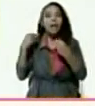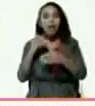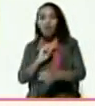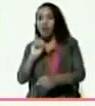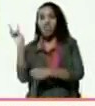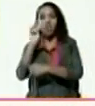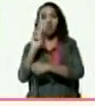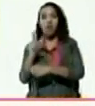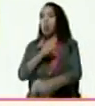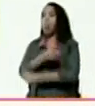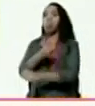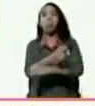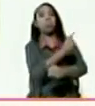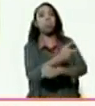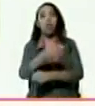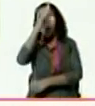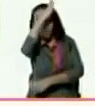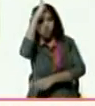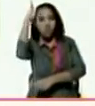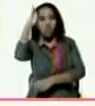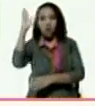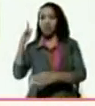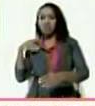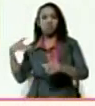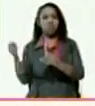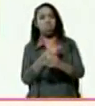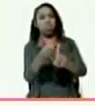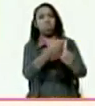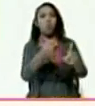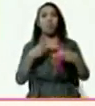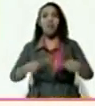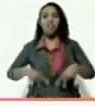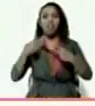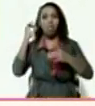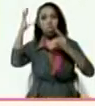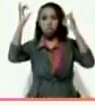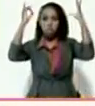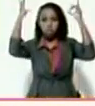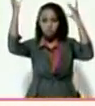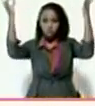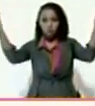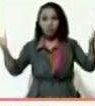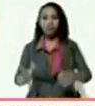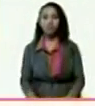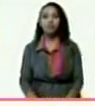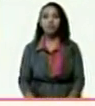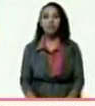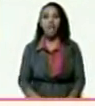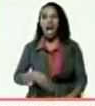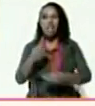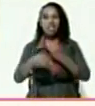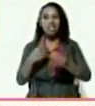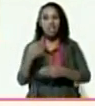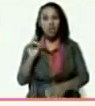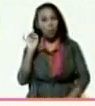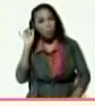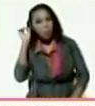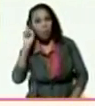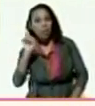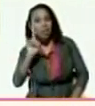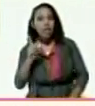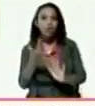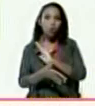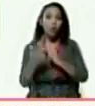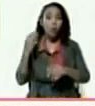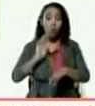por Diosdado Cabello, atentaron contra la vida, pum, pam, pum. Terminan haciendo el ridículo. Porque aquí